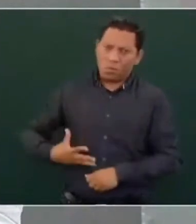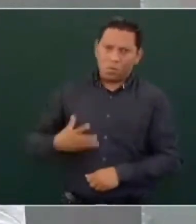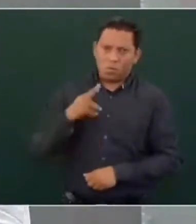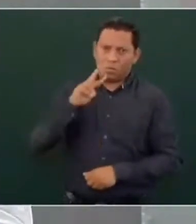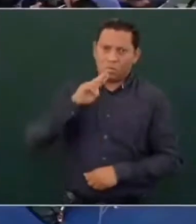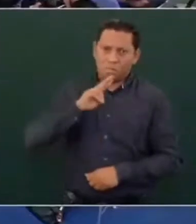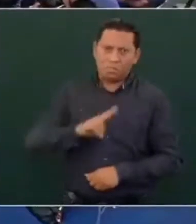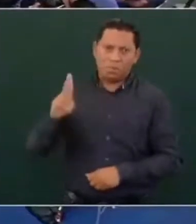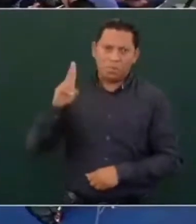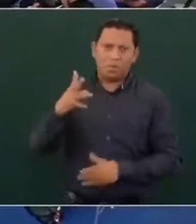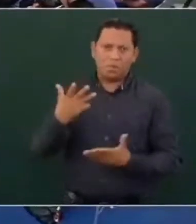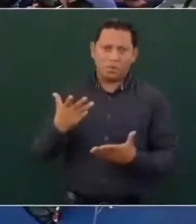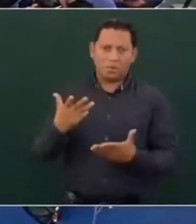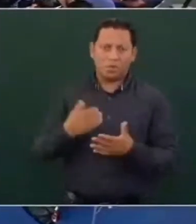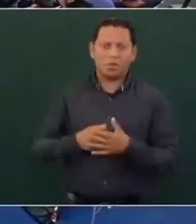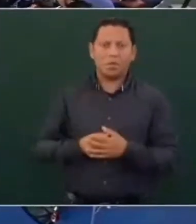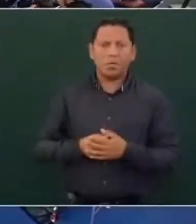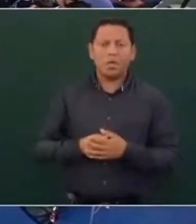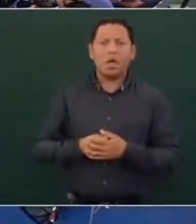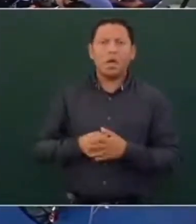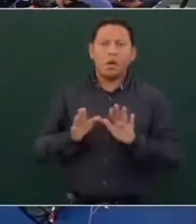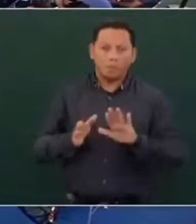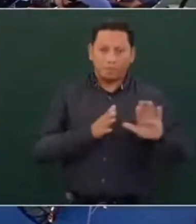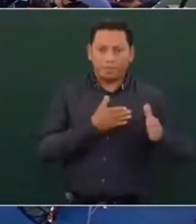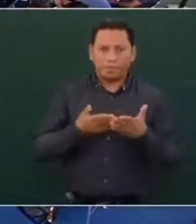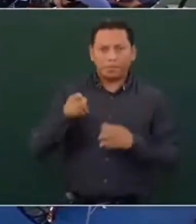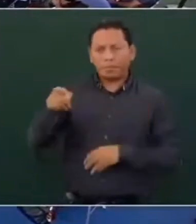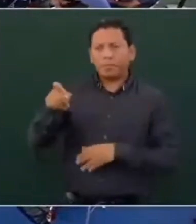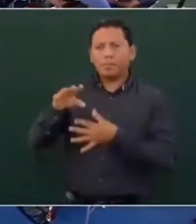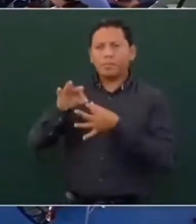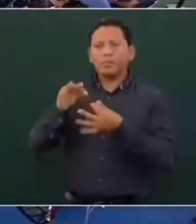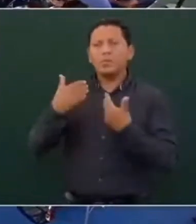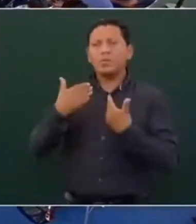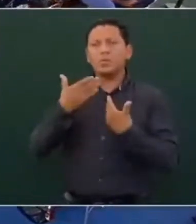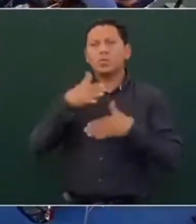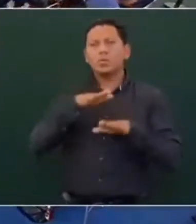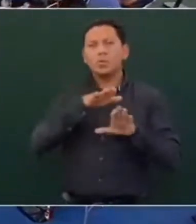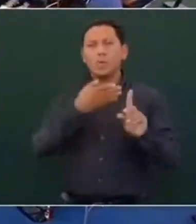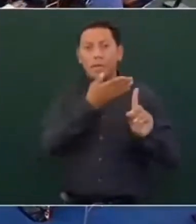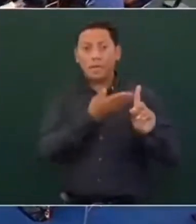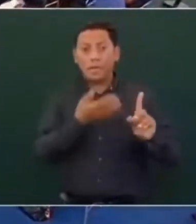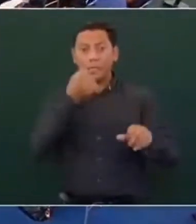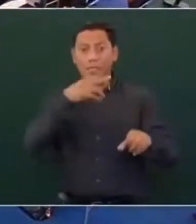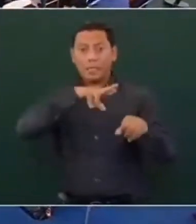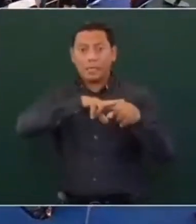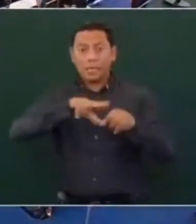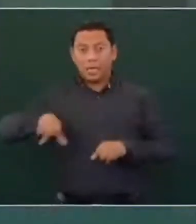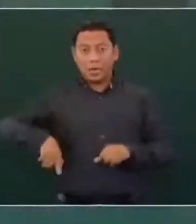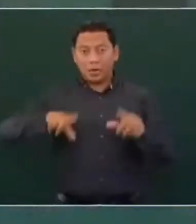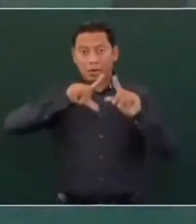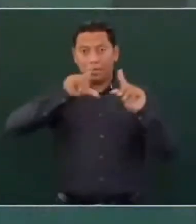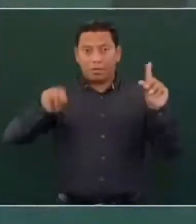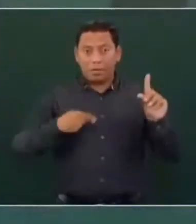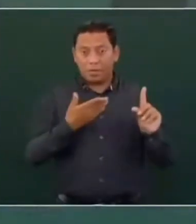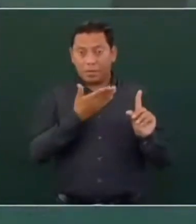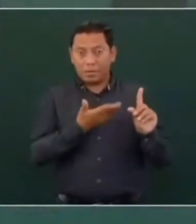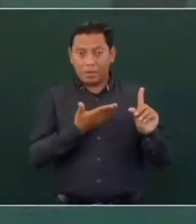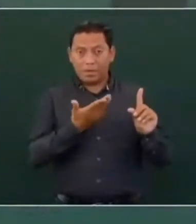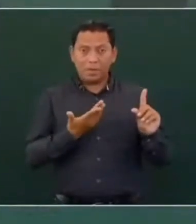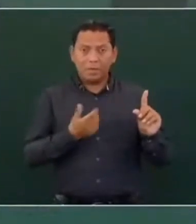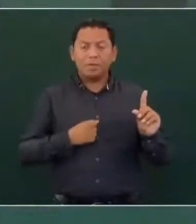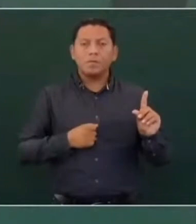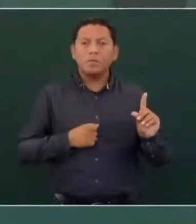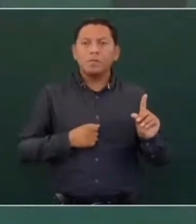Acerca de el trato a la secretaria de Gobernación, pues